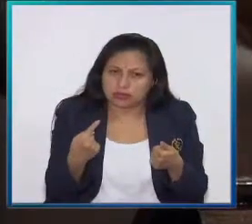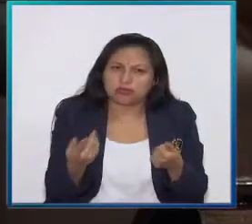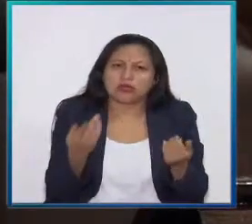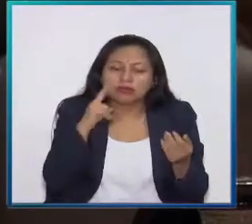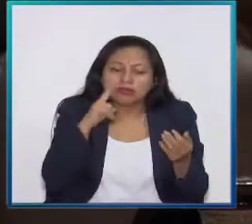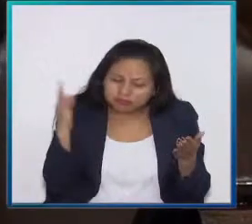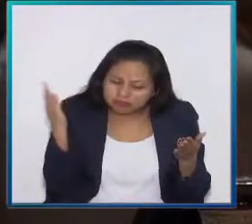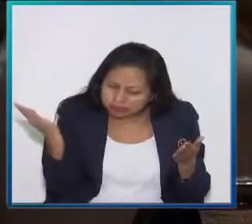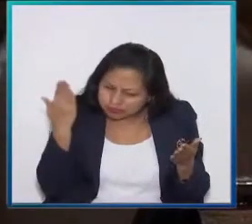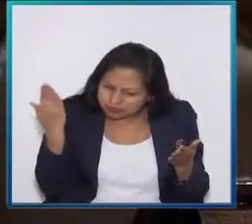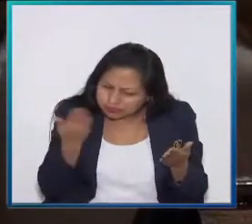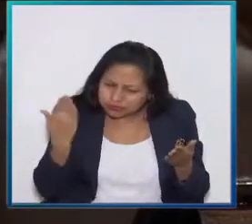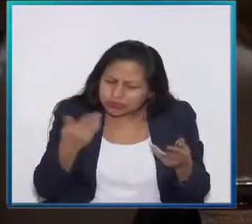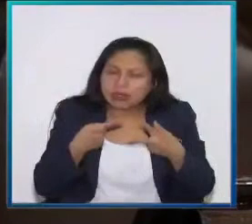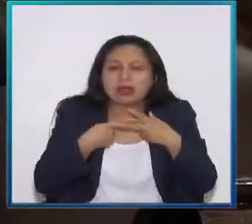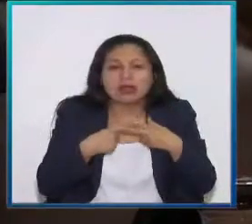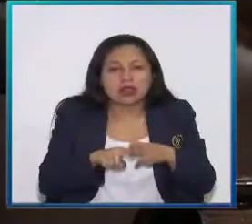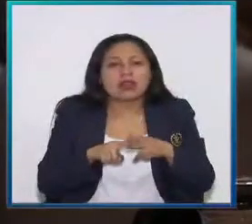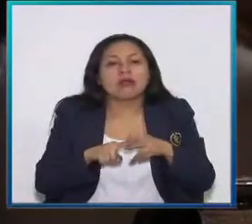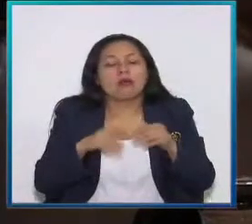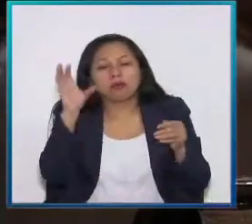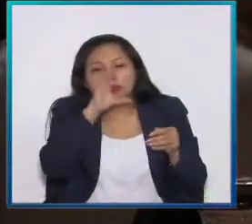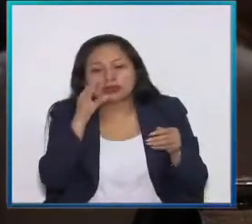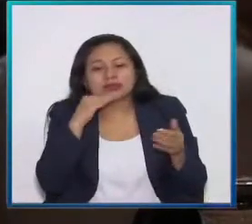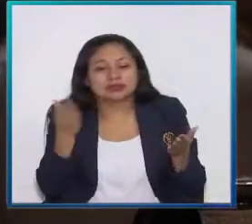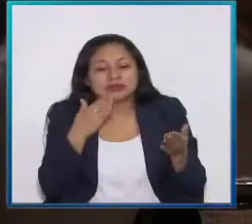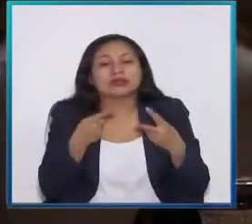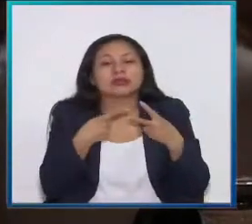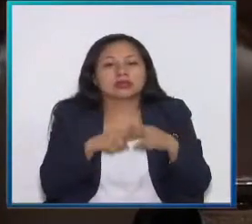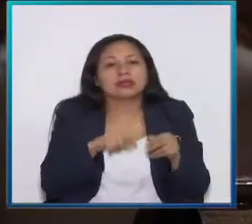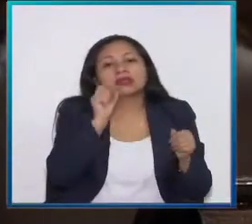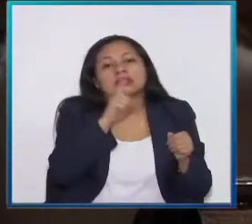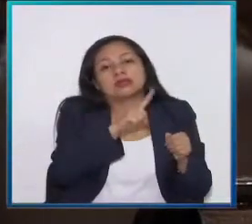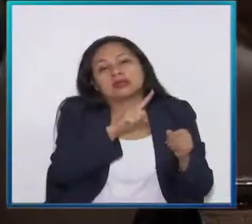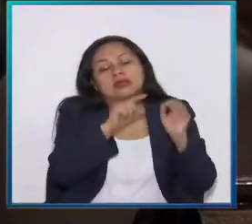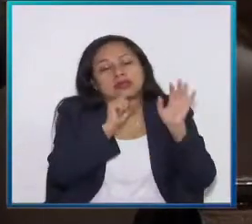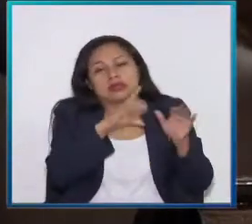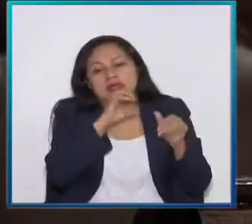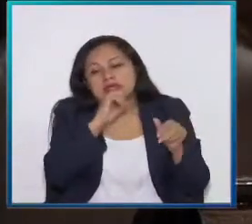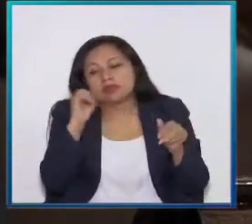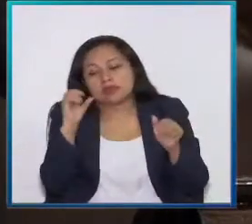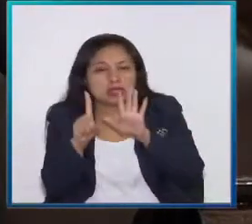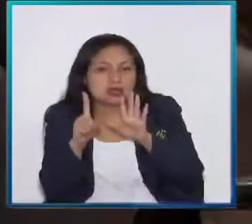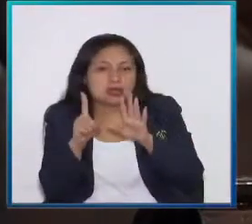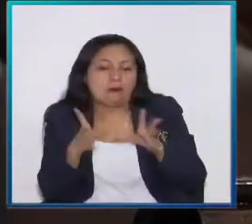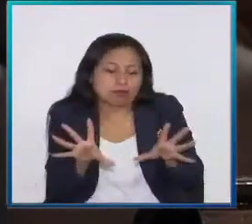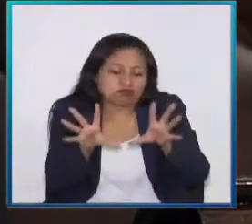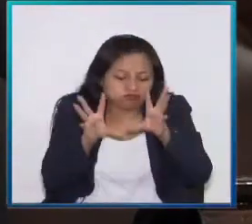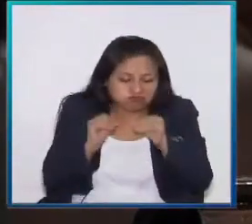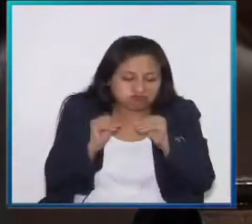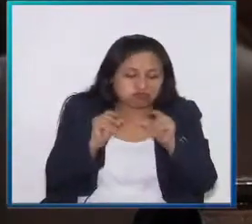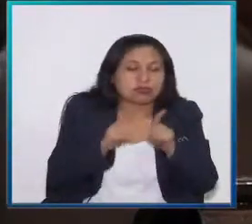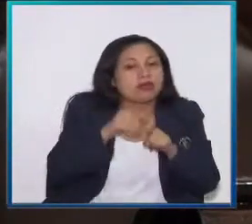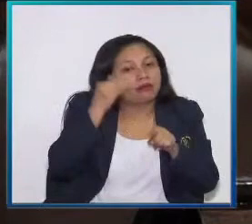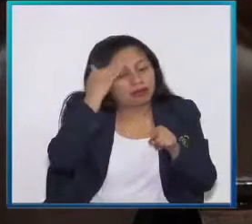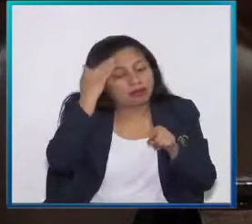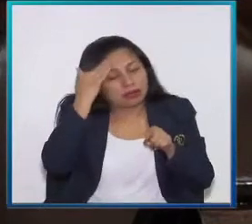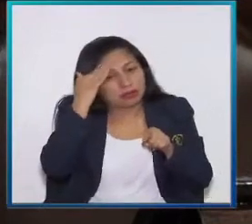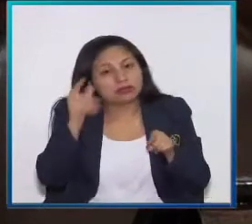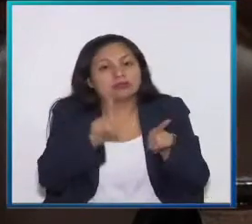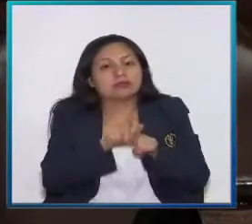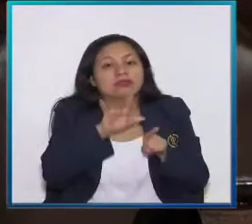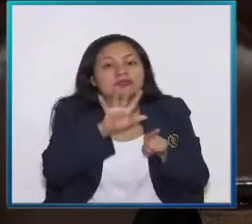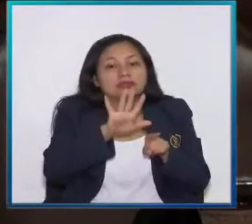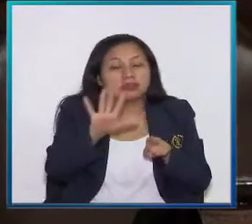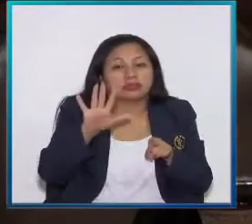que revisen esta iniciativa 6006 y que asuman los criterios que están